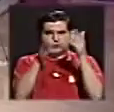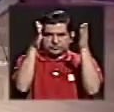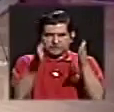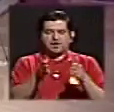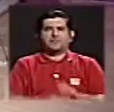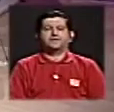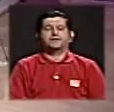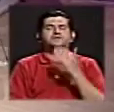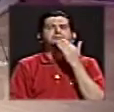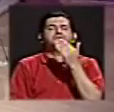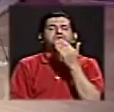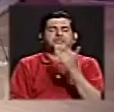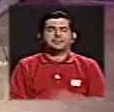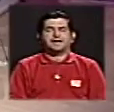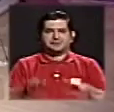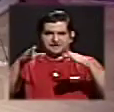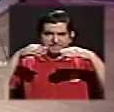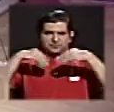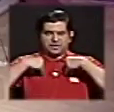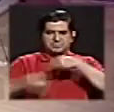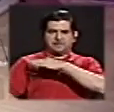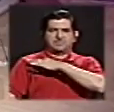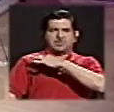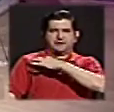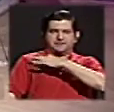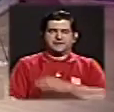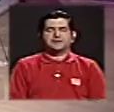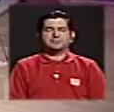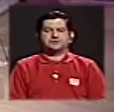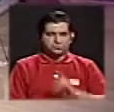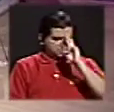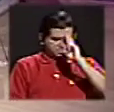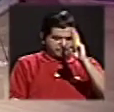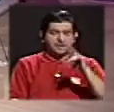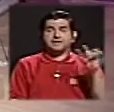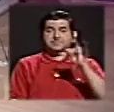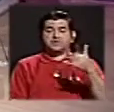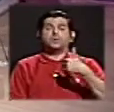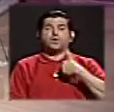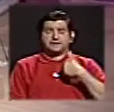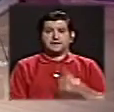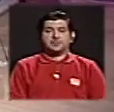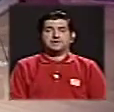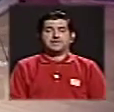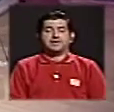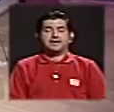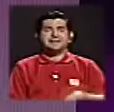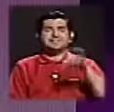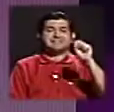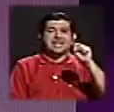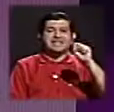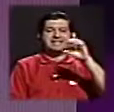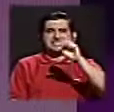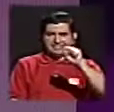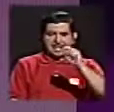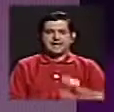Trabajadores. Gracias, Jessica, por aceptar la invitación de Irreverencias. Y también contamos con la presencia de Seidy